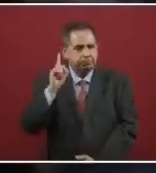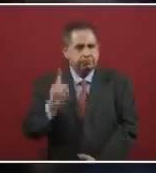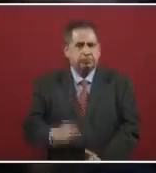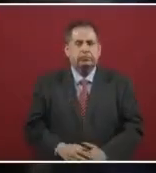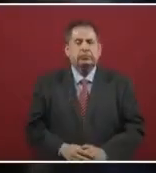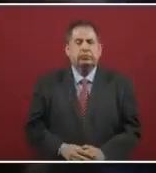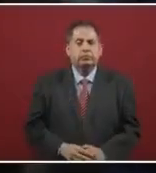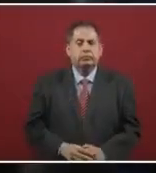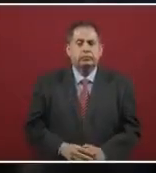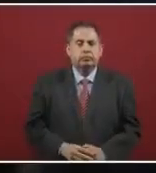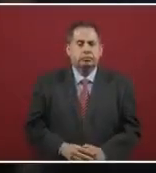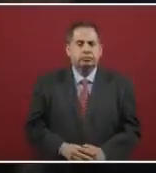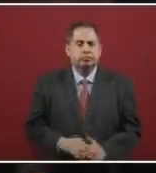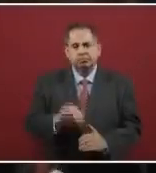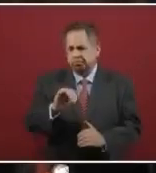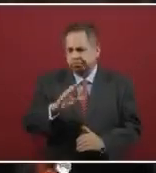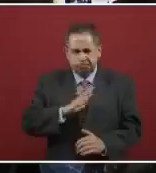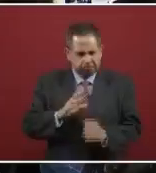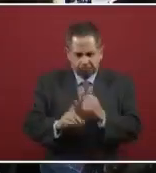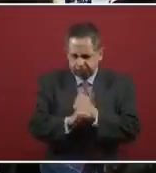Sí, no hay ningún problema.